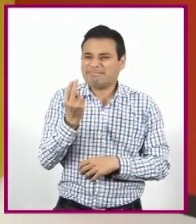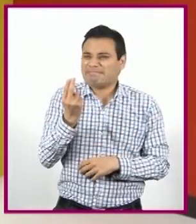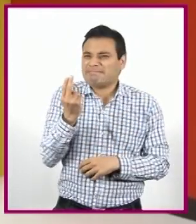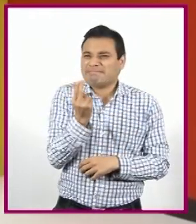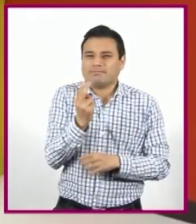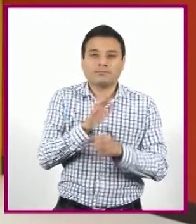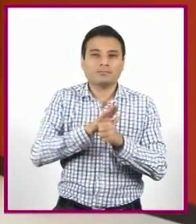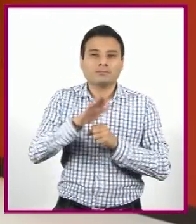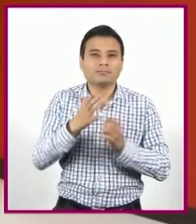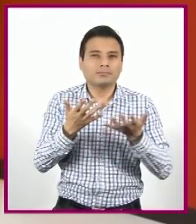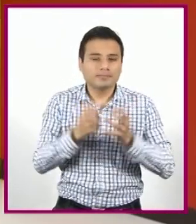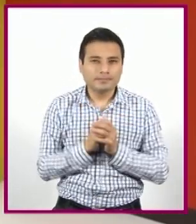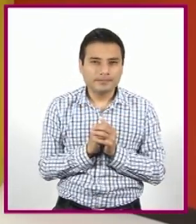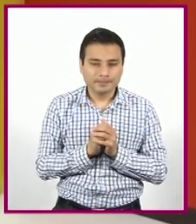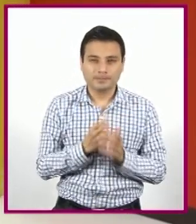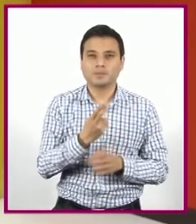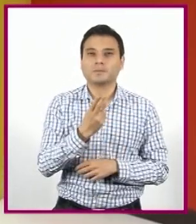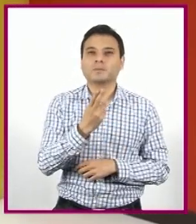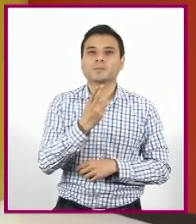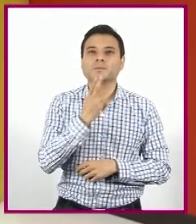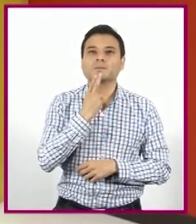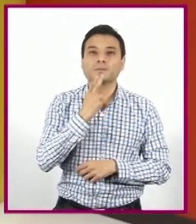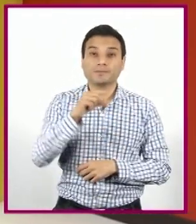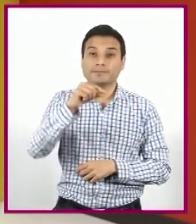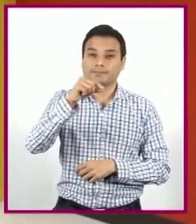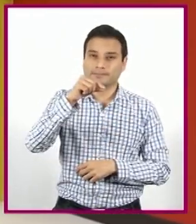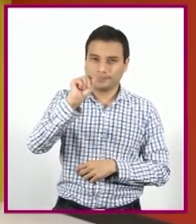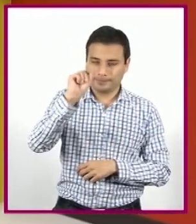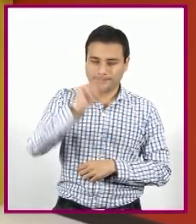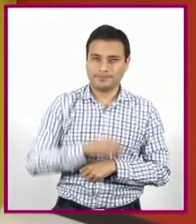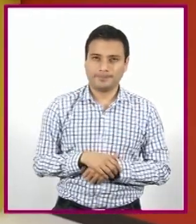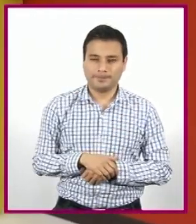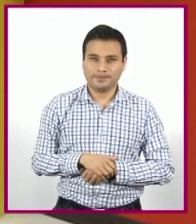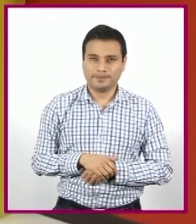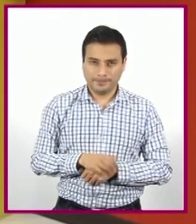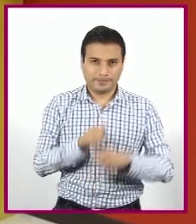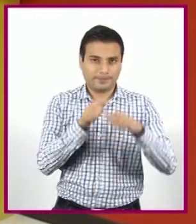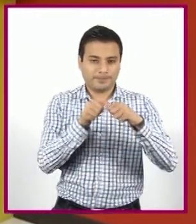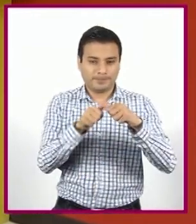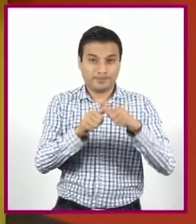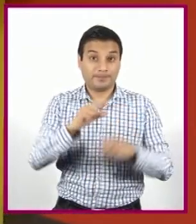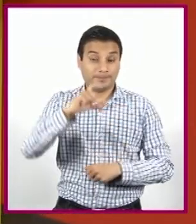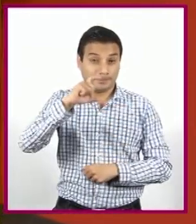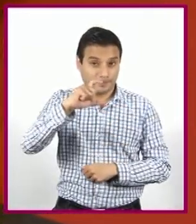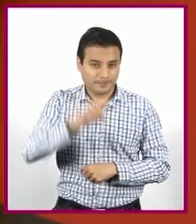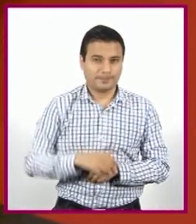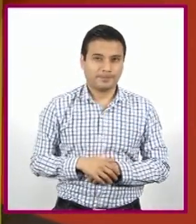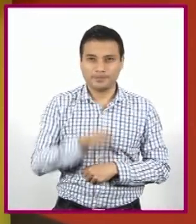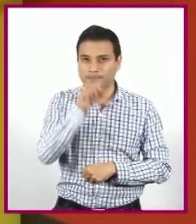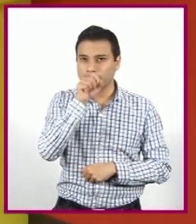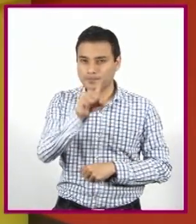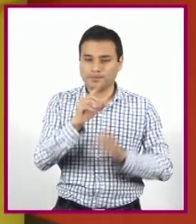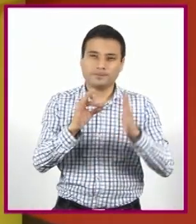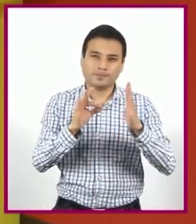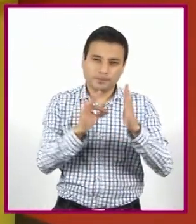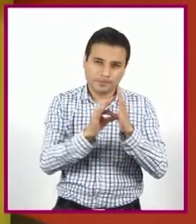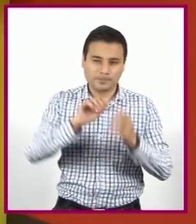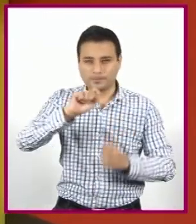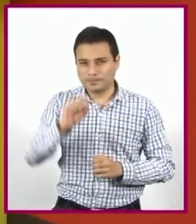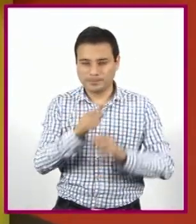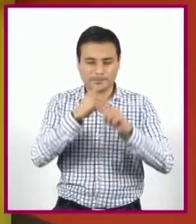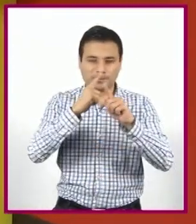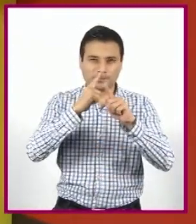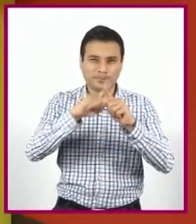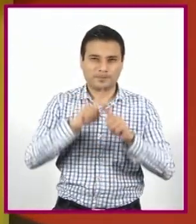el texto son el uso adecuado de los acentos gráficos, las letras mayúsculas y los signos de puntuación.